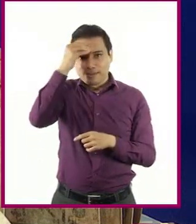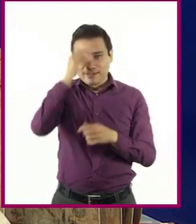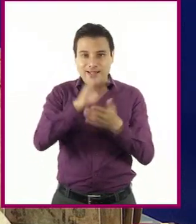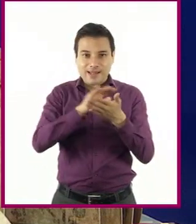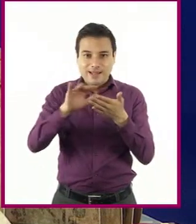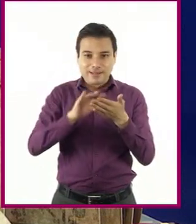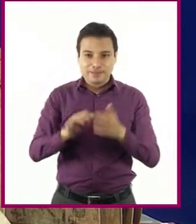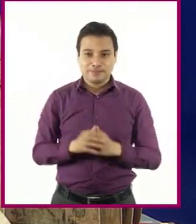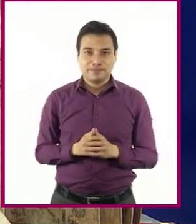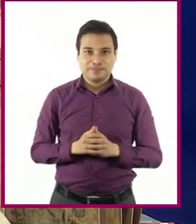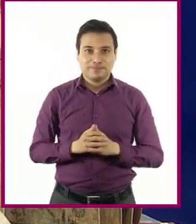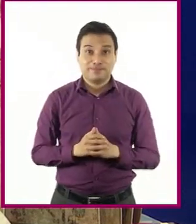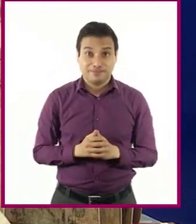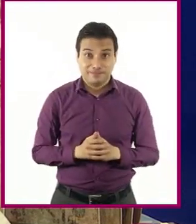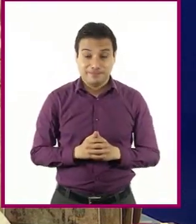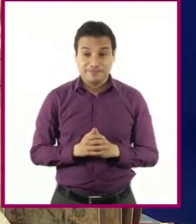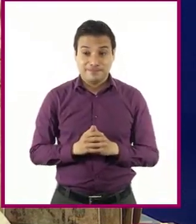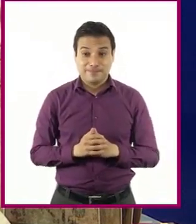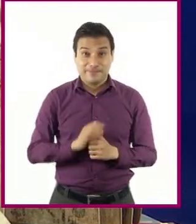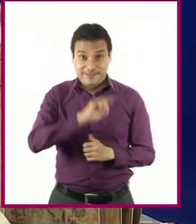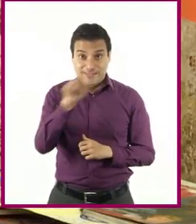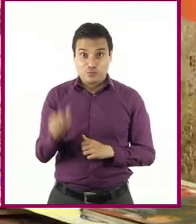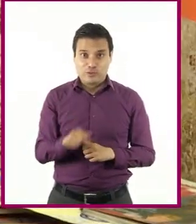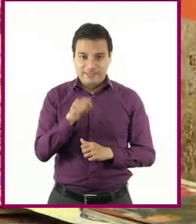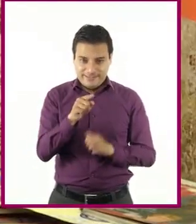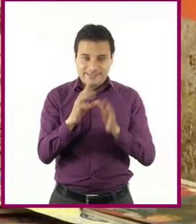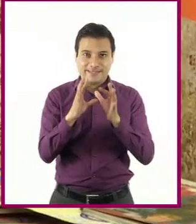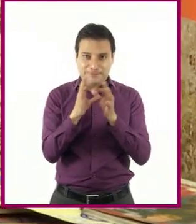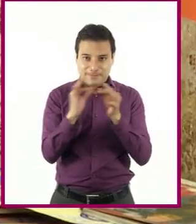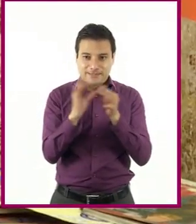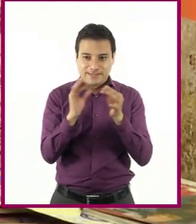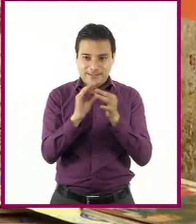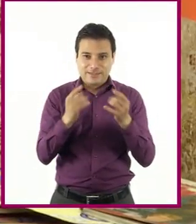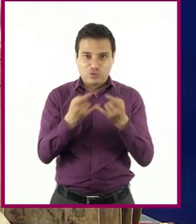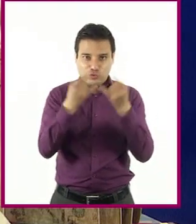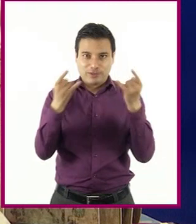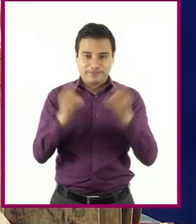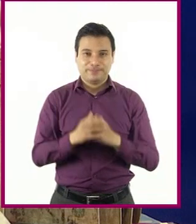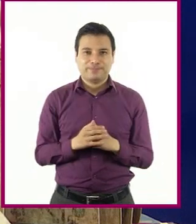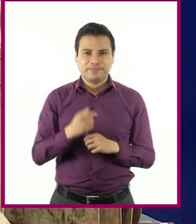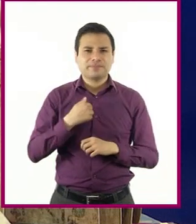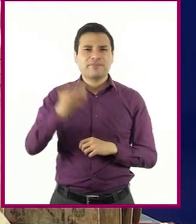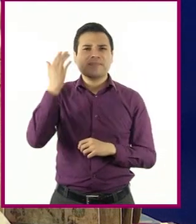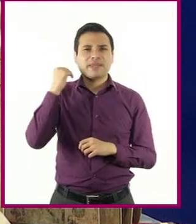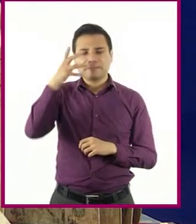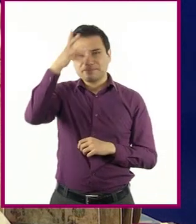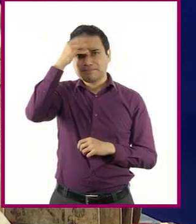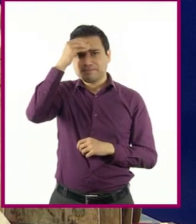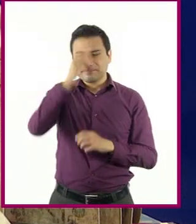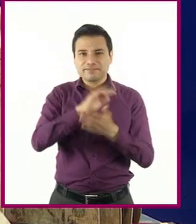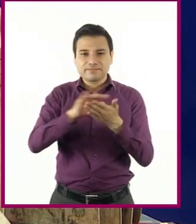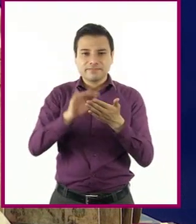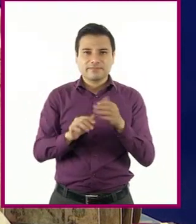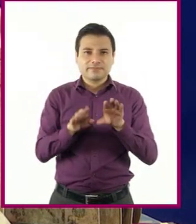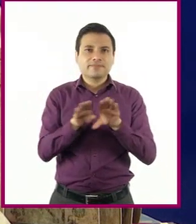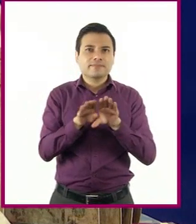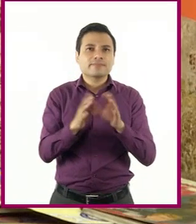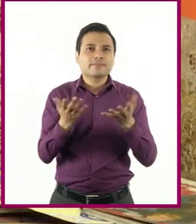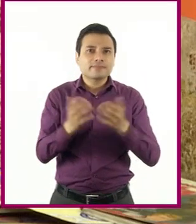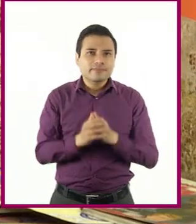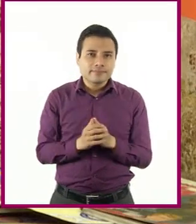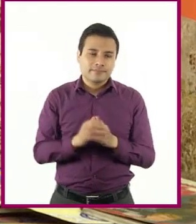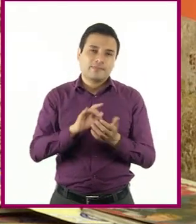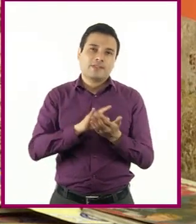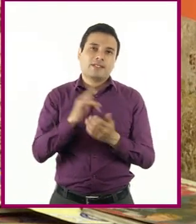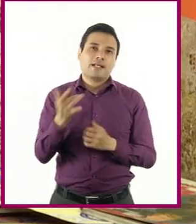un libro y después cuenta él la historia a ti. Yo aprendí a leer con las historietas antes de hacerlo de manera formal.